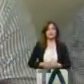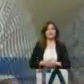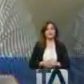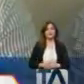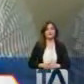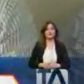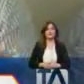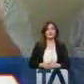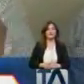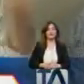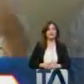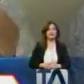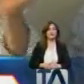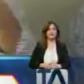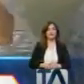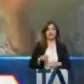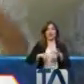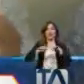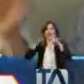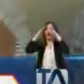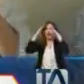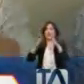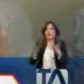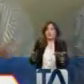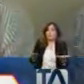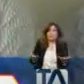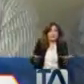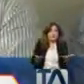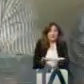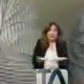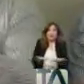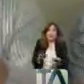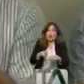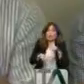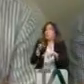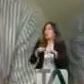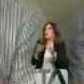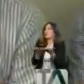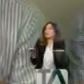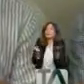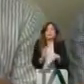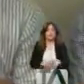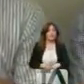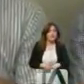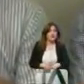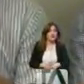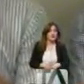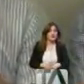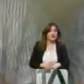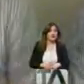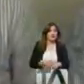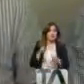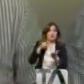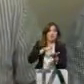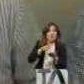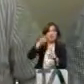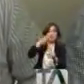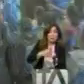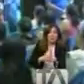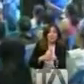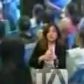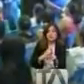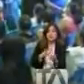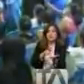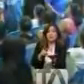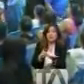casa. Ni se huele ni siquiera alguna organización de que va a haber alguna casa. No hay ninguna persona que haya recibido ese aumento en el bono. Han pasado 5 meses.